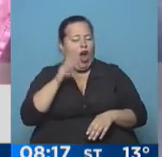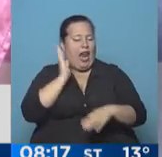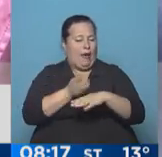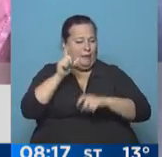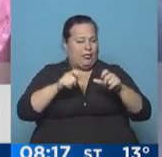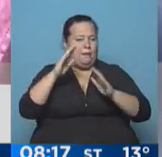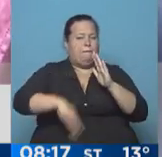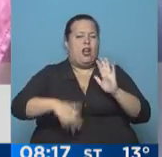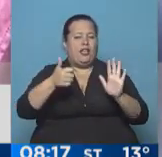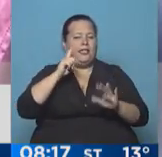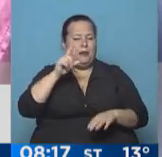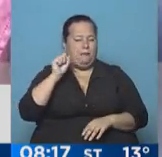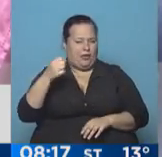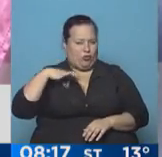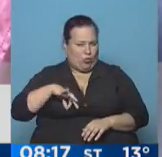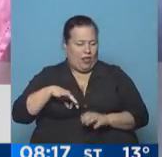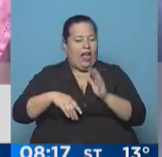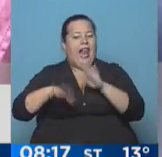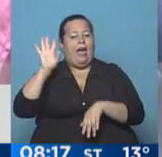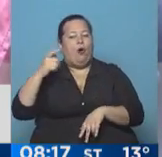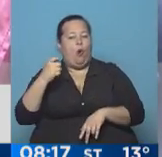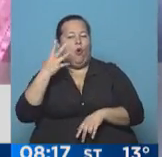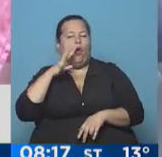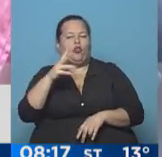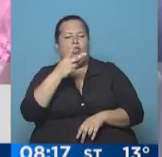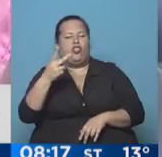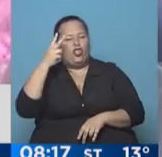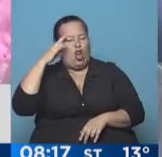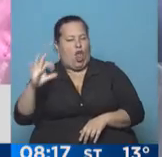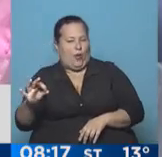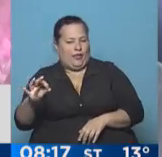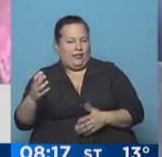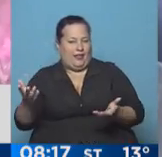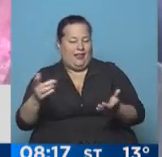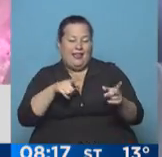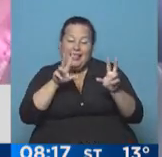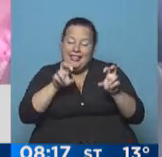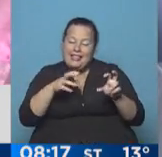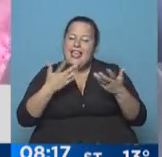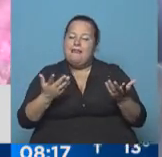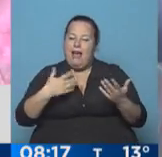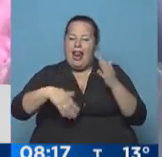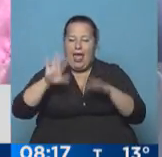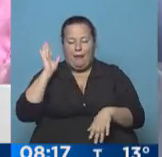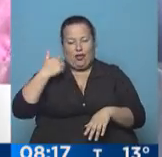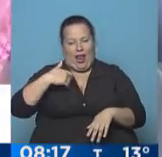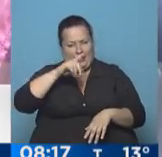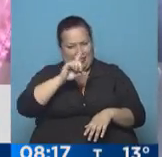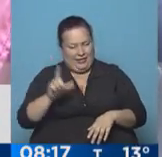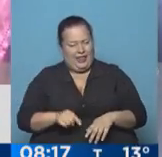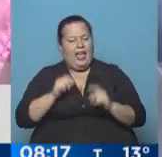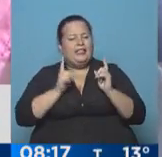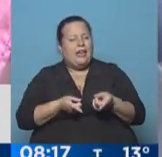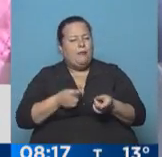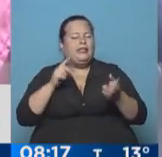trabajadores gana menos de 6 mil pesos y la mayoría de los jubilados 4.290 esos son temas que atienden a la mayoría del país y